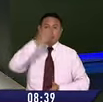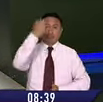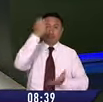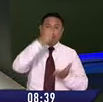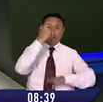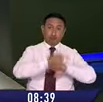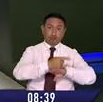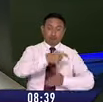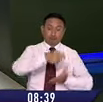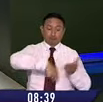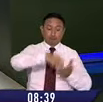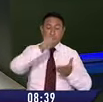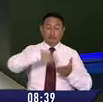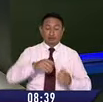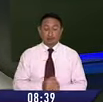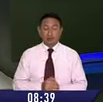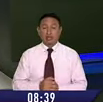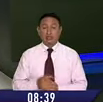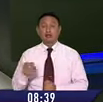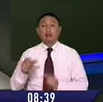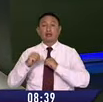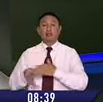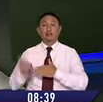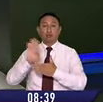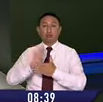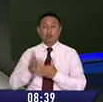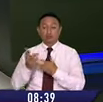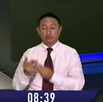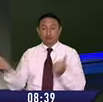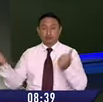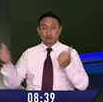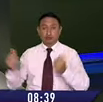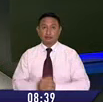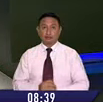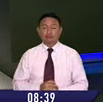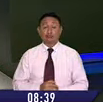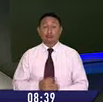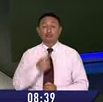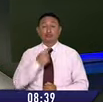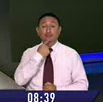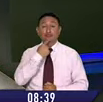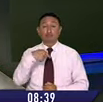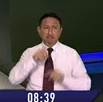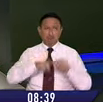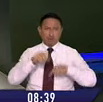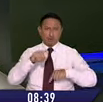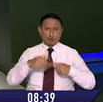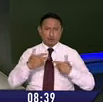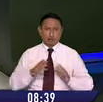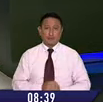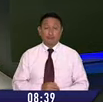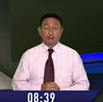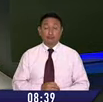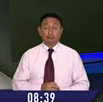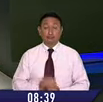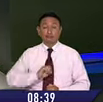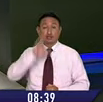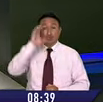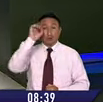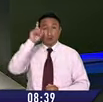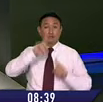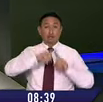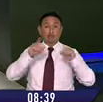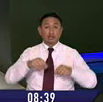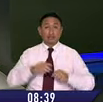muerte cruzada con la disolución del Congreso Nacional. Pronunciamientos, algunos y varios. Así es, hay varias reacciones, entre ellas